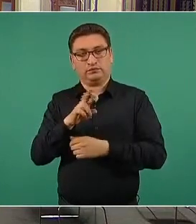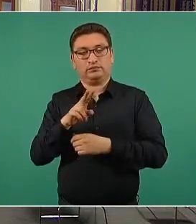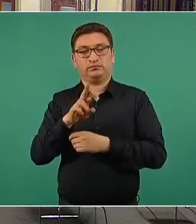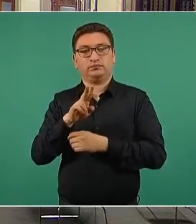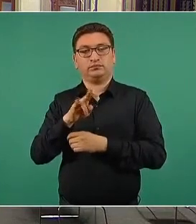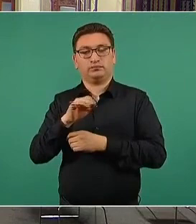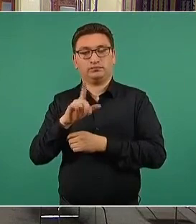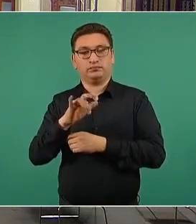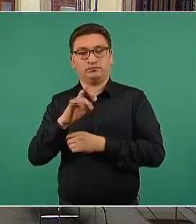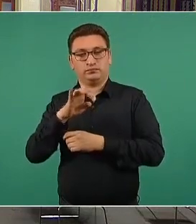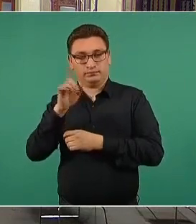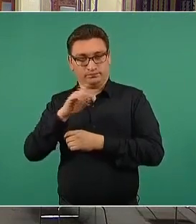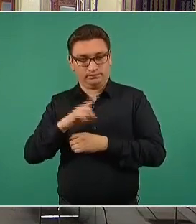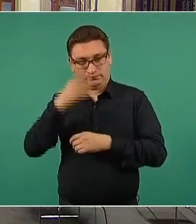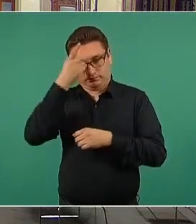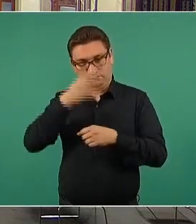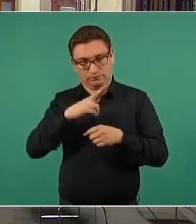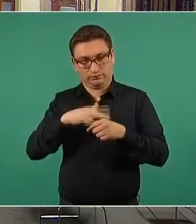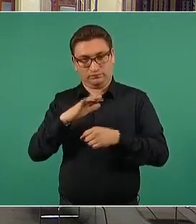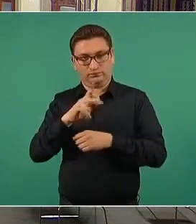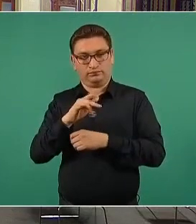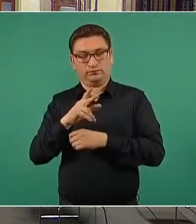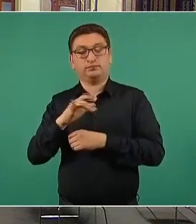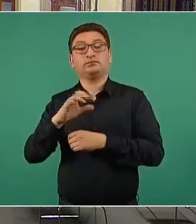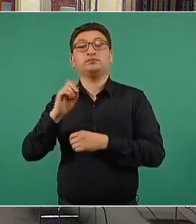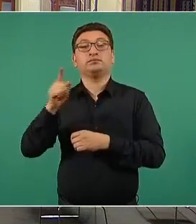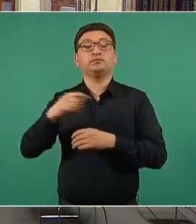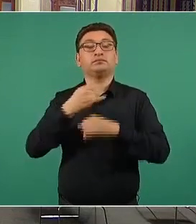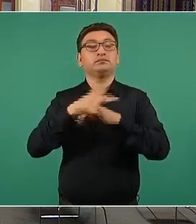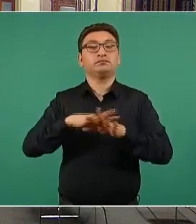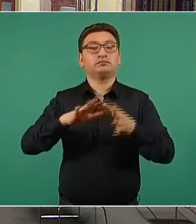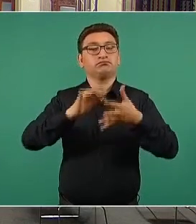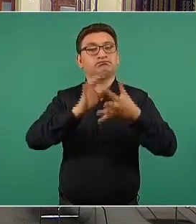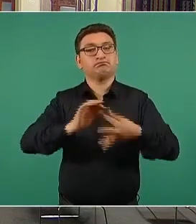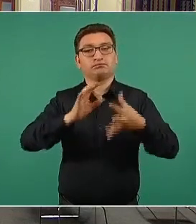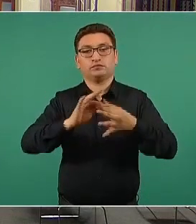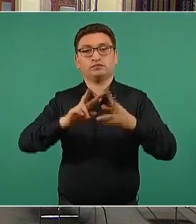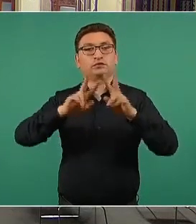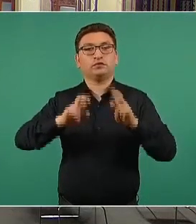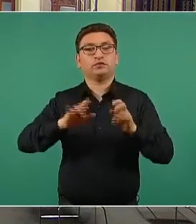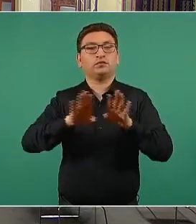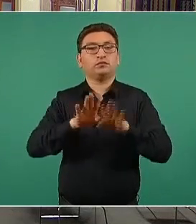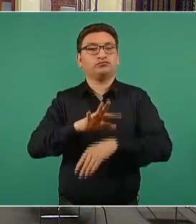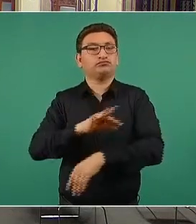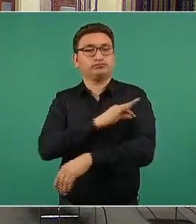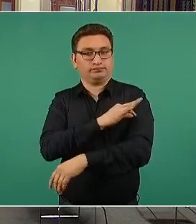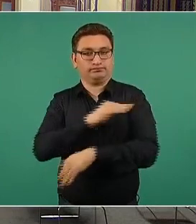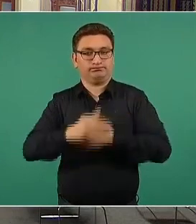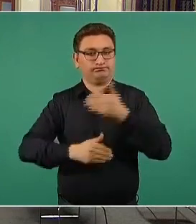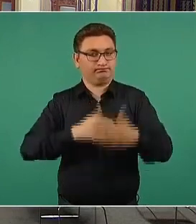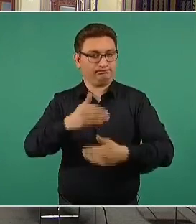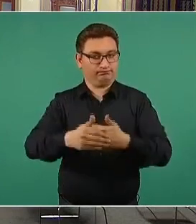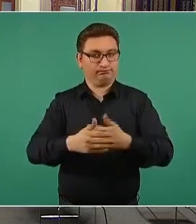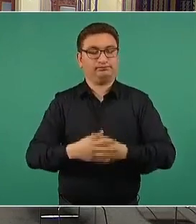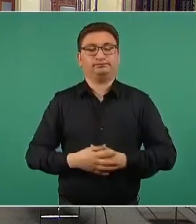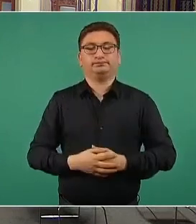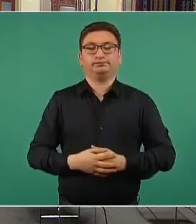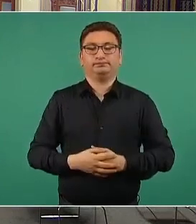López Ridaura, director general de Senaprece, para que nos brinde los avances del tema de la Estrategia Nacional de Vacunación.